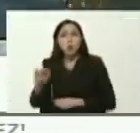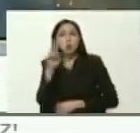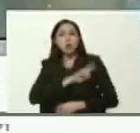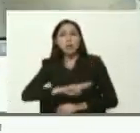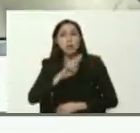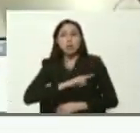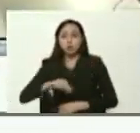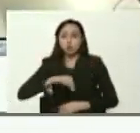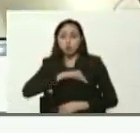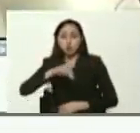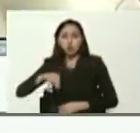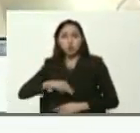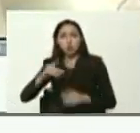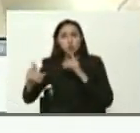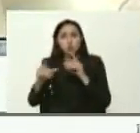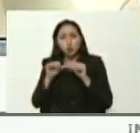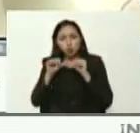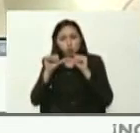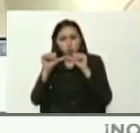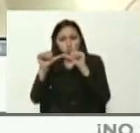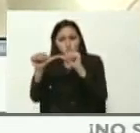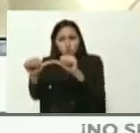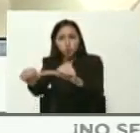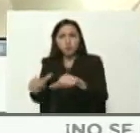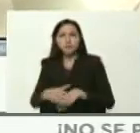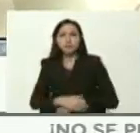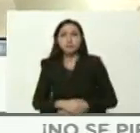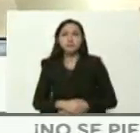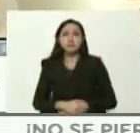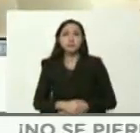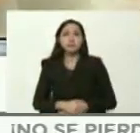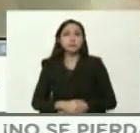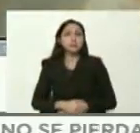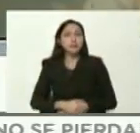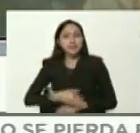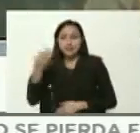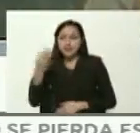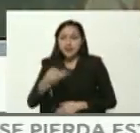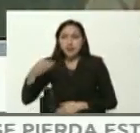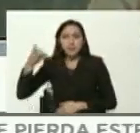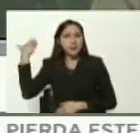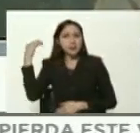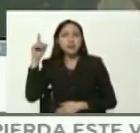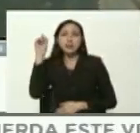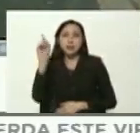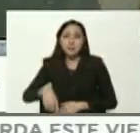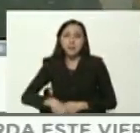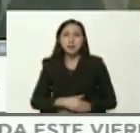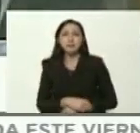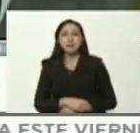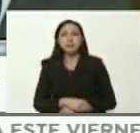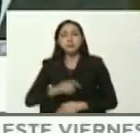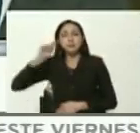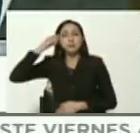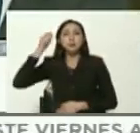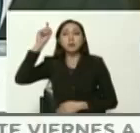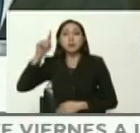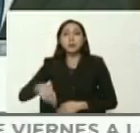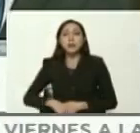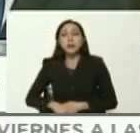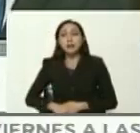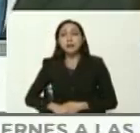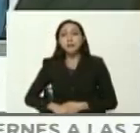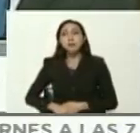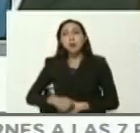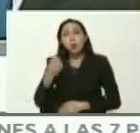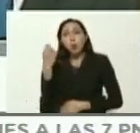Nosotros estamos en diálogo permanente. No de ahora, desde siempre. Yo recuerdo aquel 10-11 de